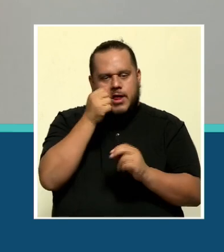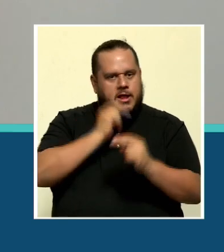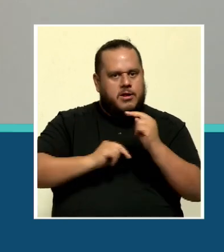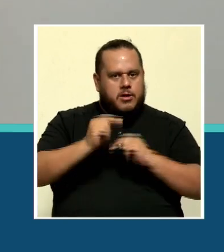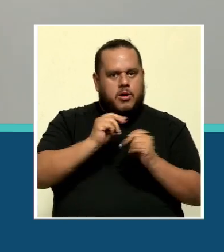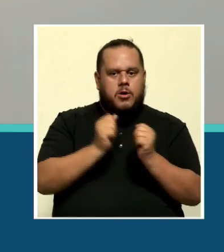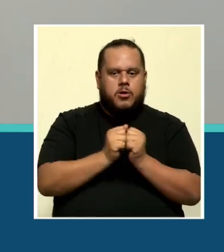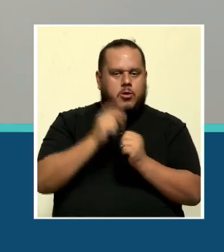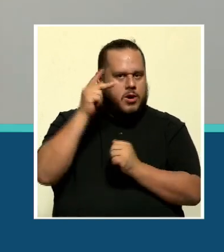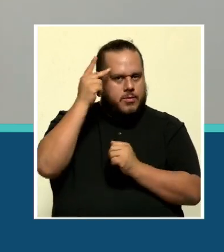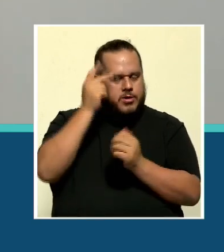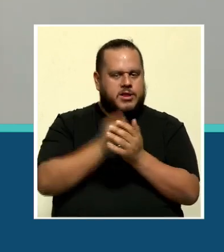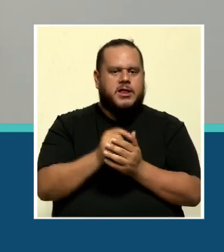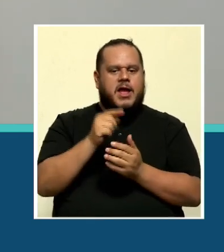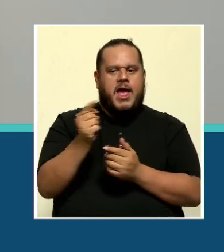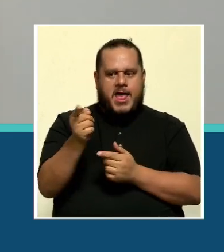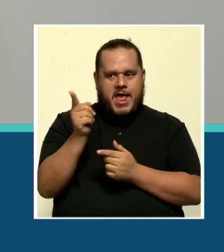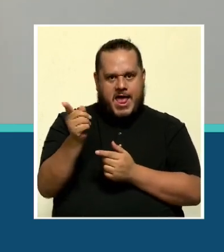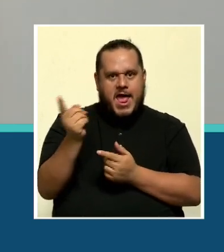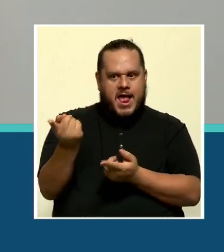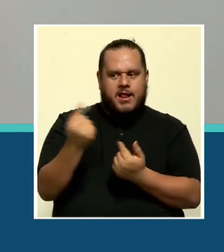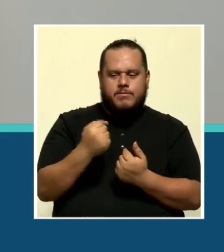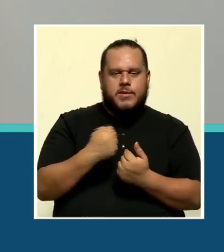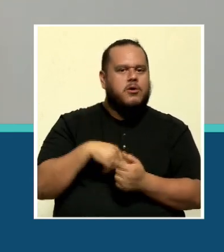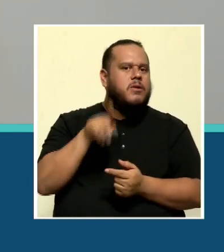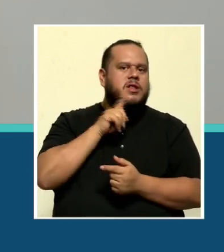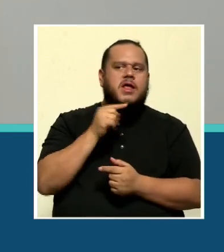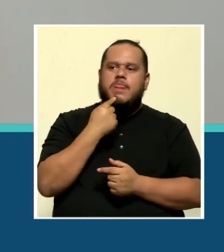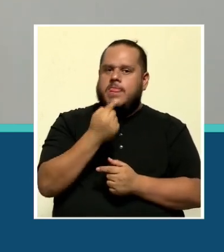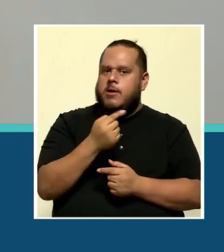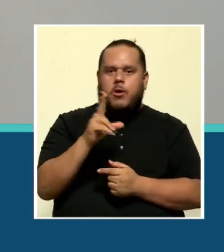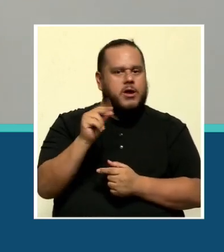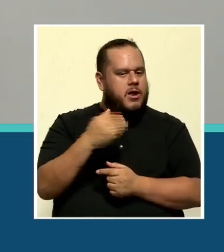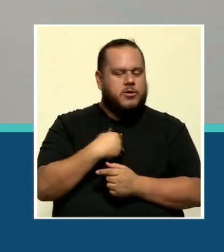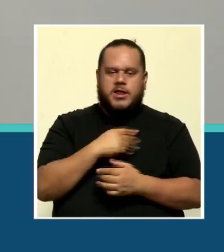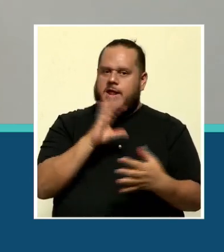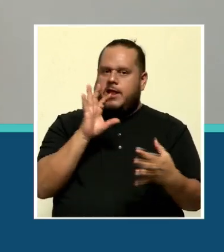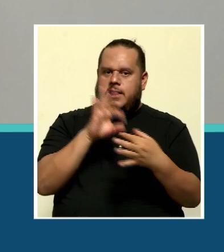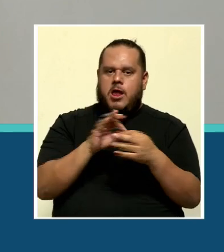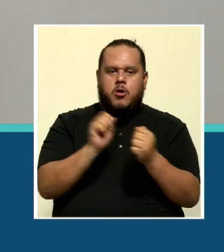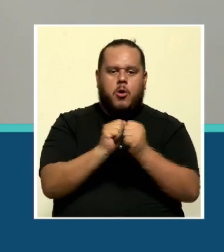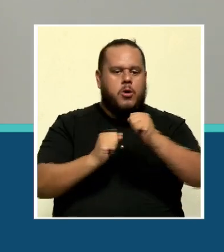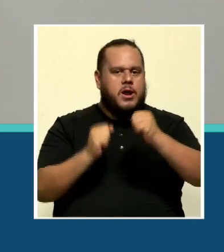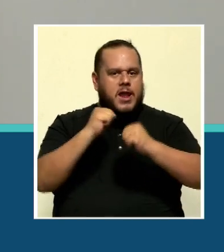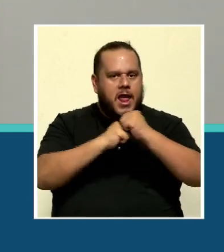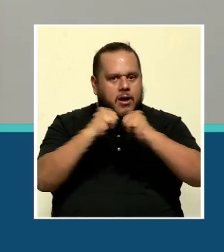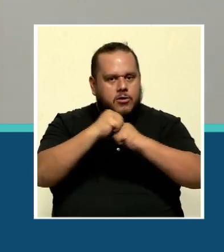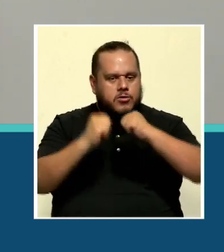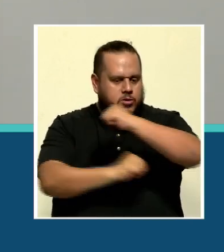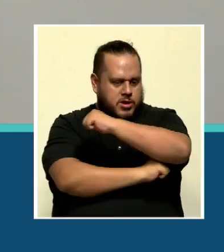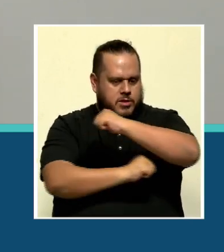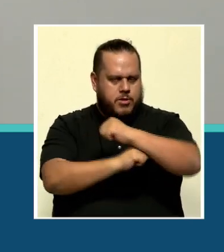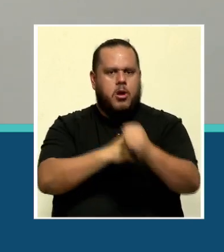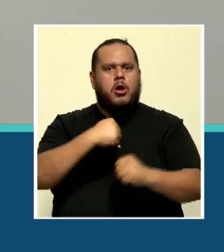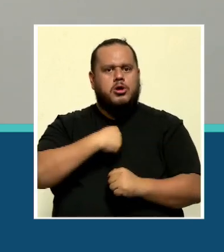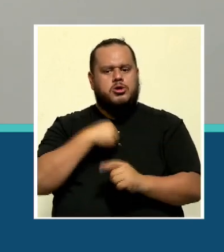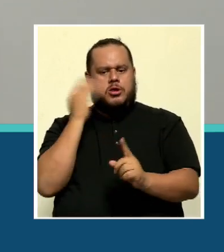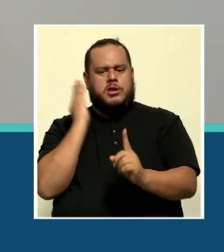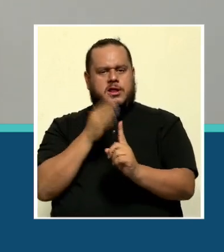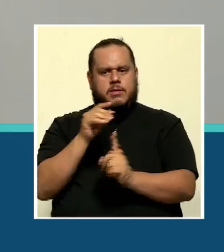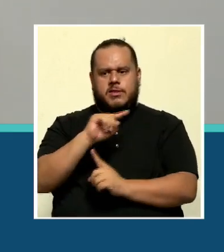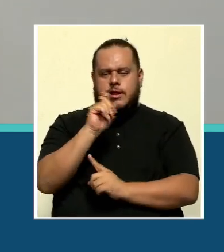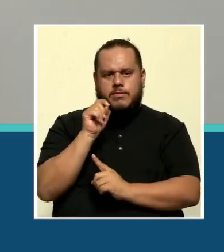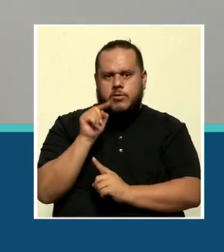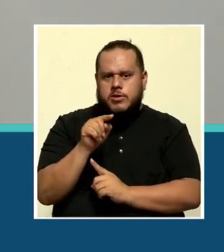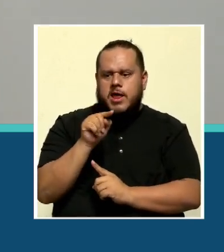Evidentemente nos vino a mentir. Dijo no tener ningún nexo con la construcción del puente. Inclusive este servidor directamente le